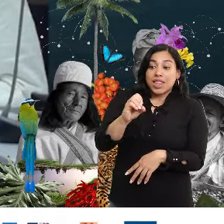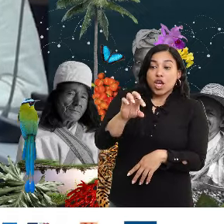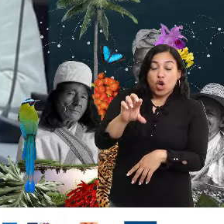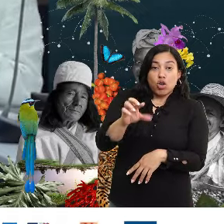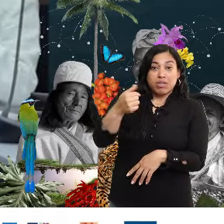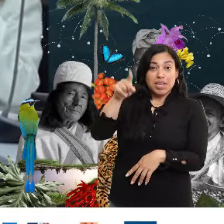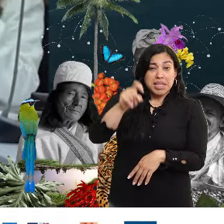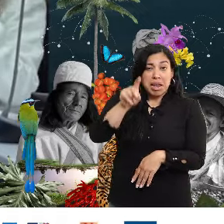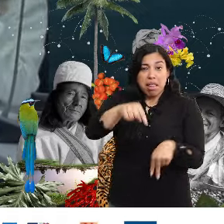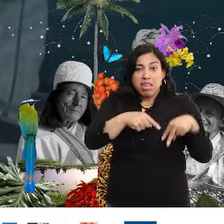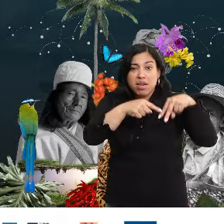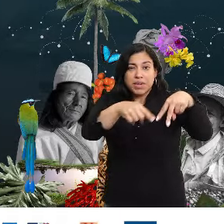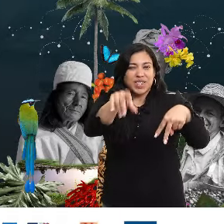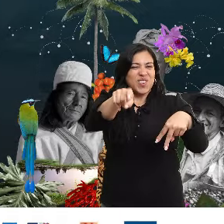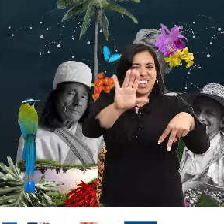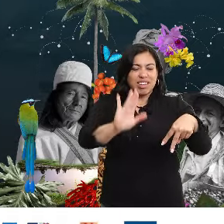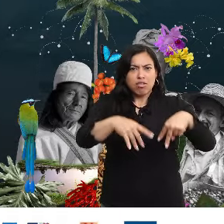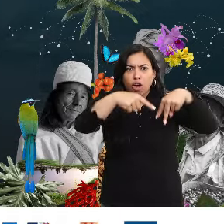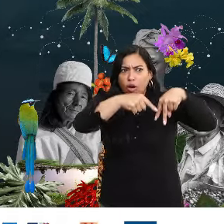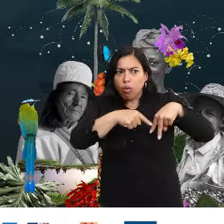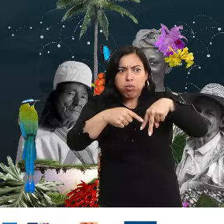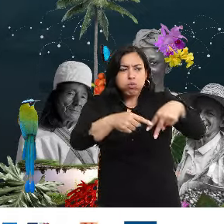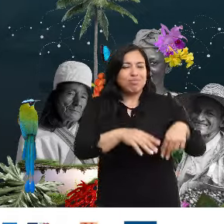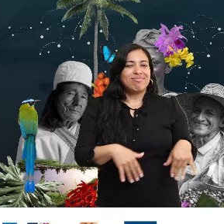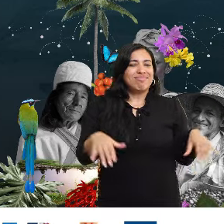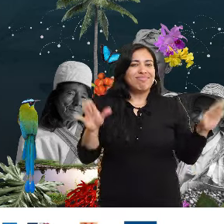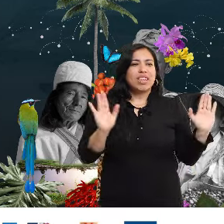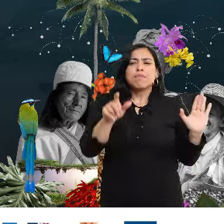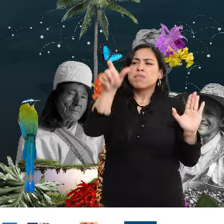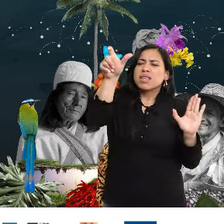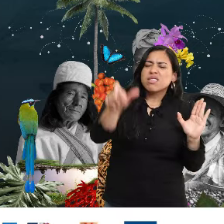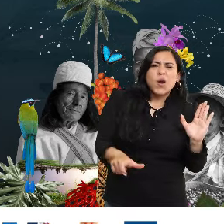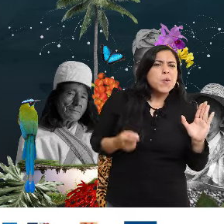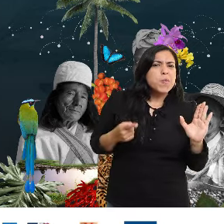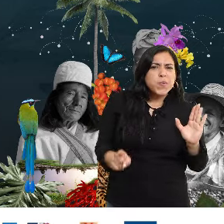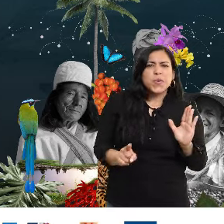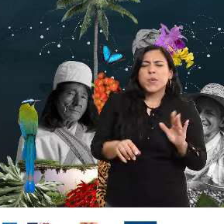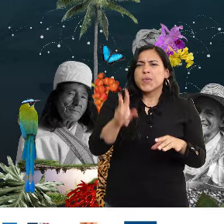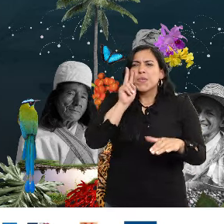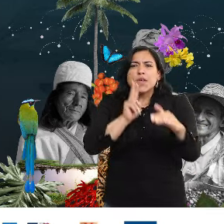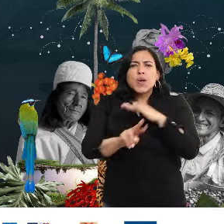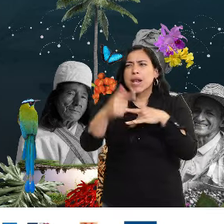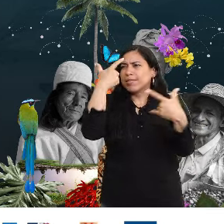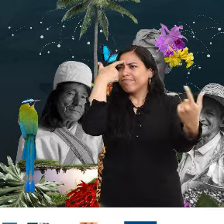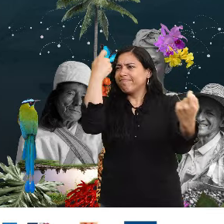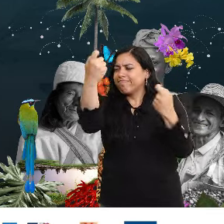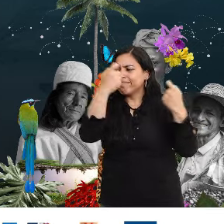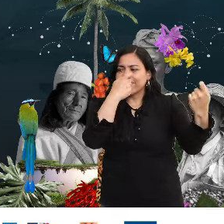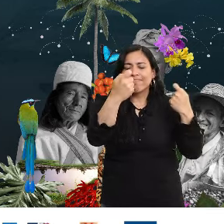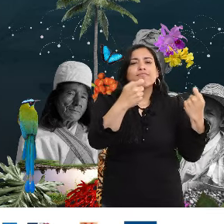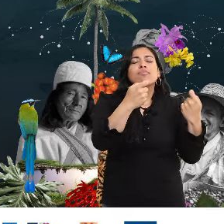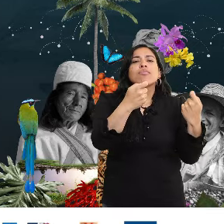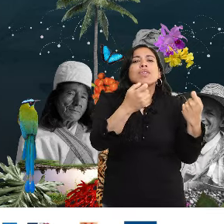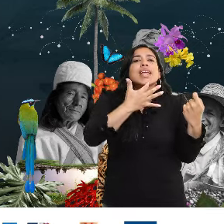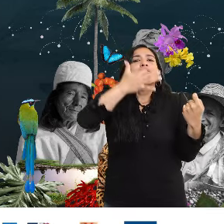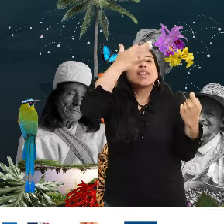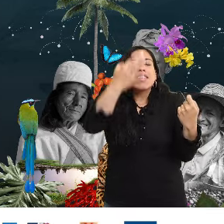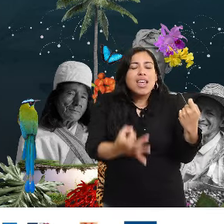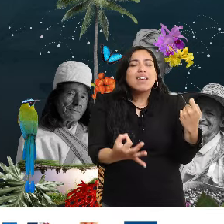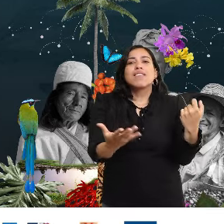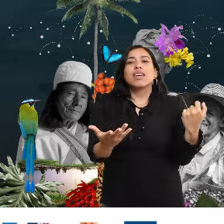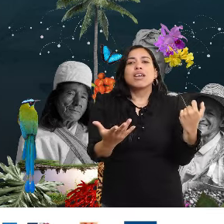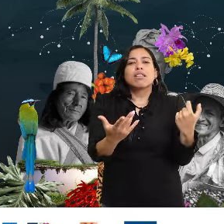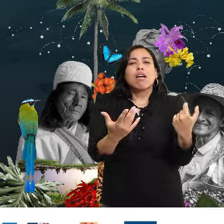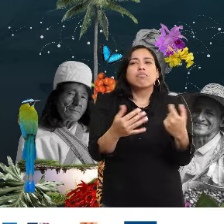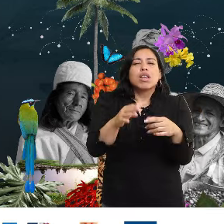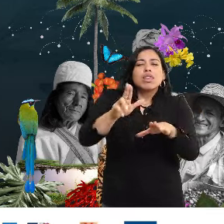una presentación oficial, sino realmente es una persona visionaria, estratégica y que le ha querido dar realmente el